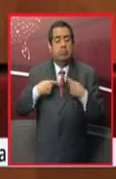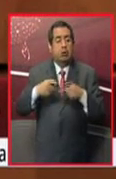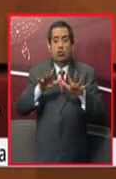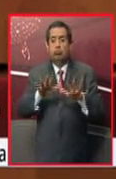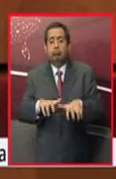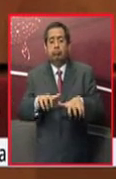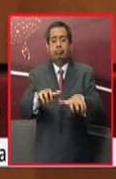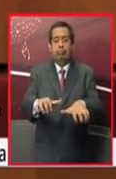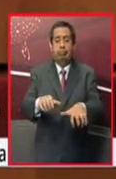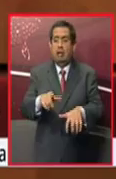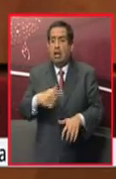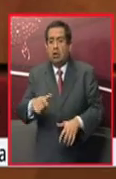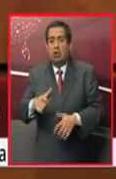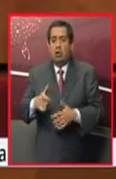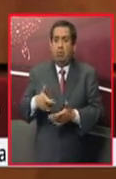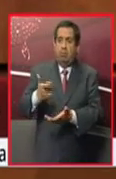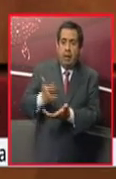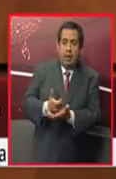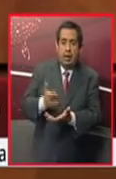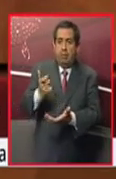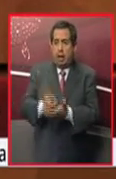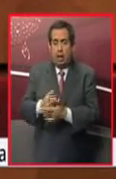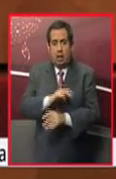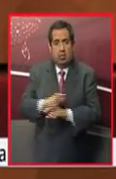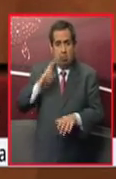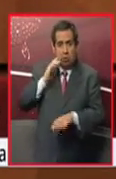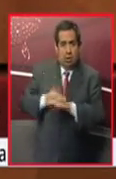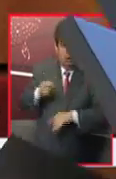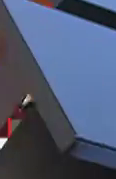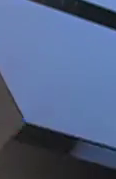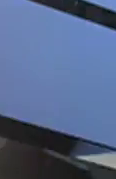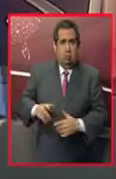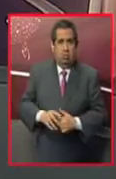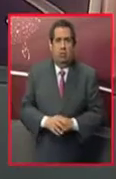audiencias pagaran por esta irresponsabilidad.